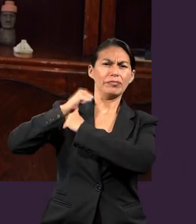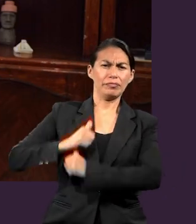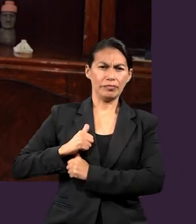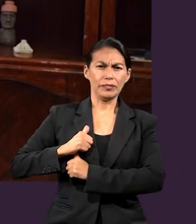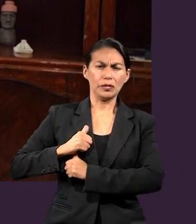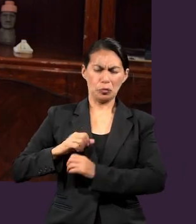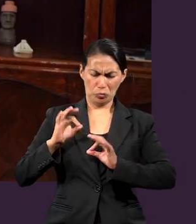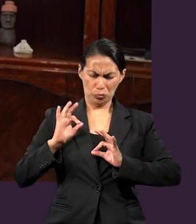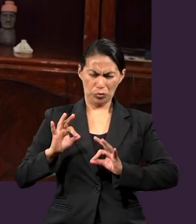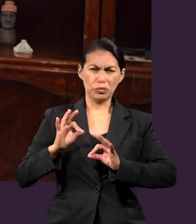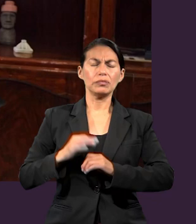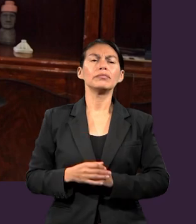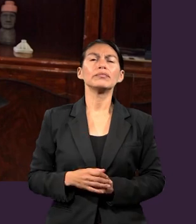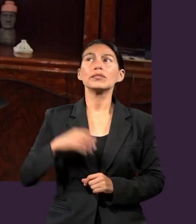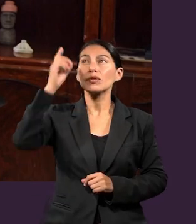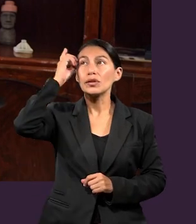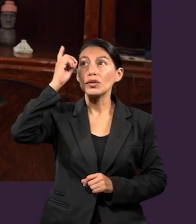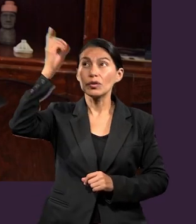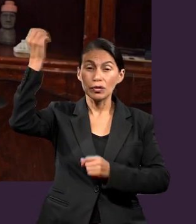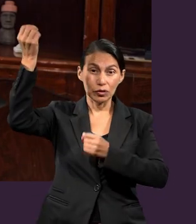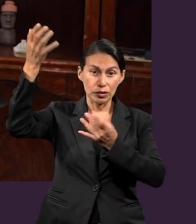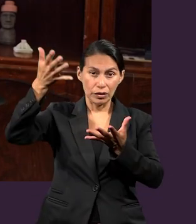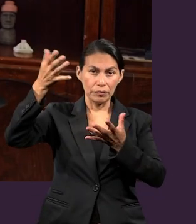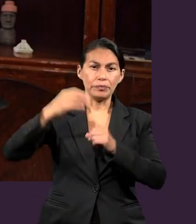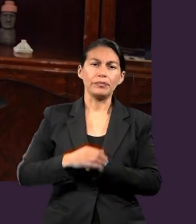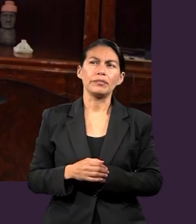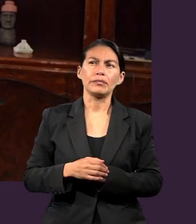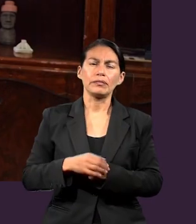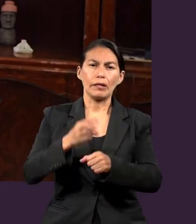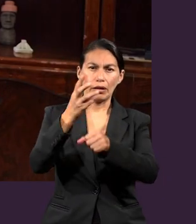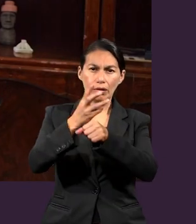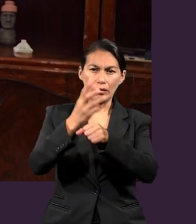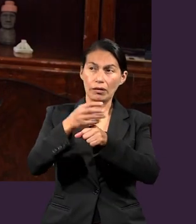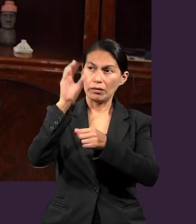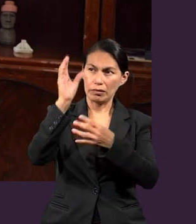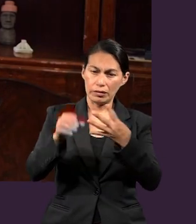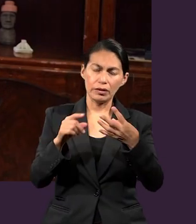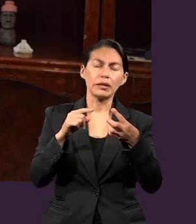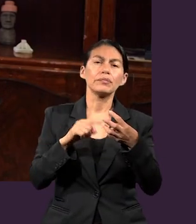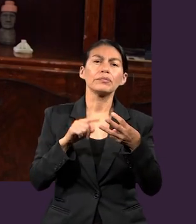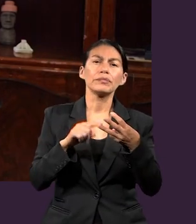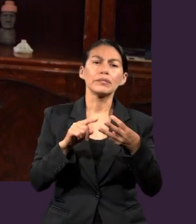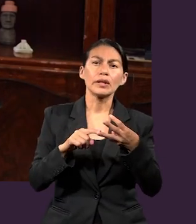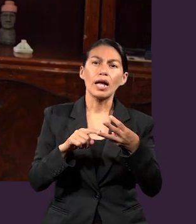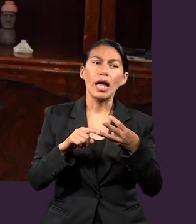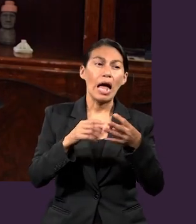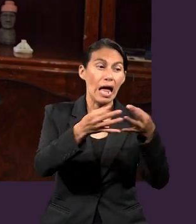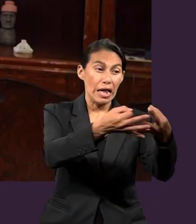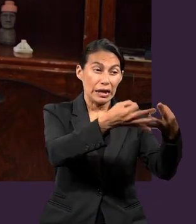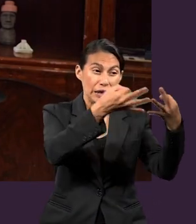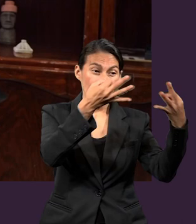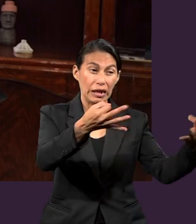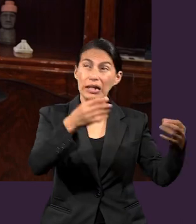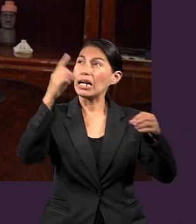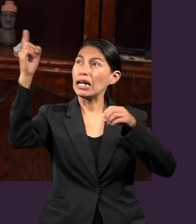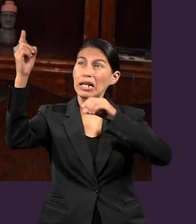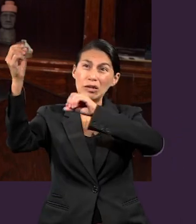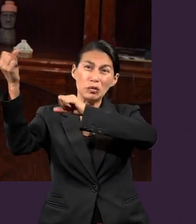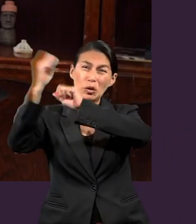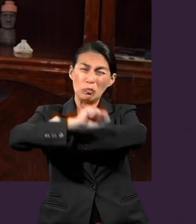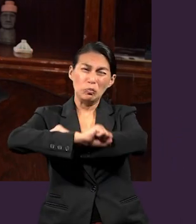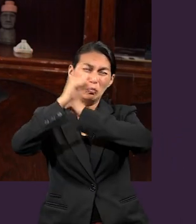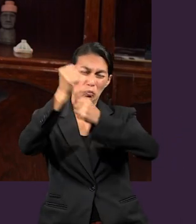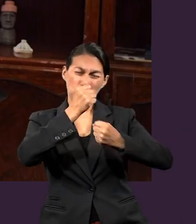griega exousia se refiere a autoridad. Una autoridad que proviene del cielo. Y tercera característica